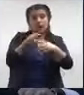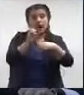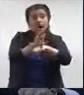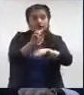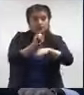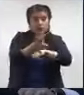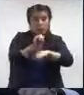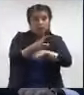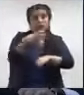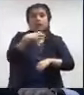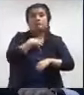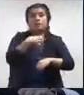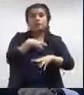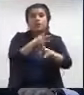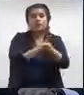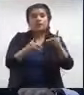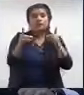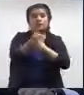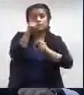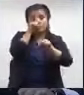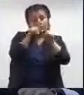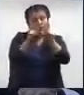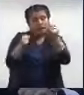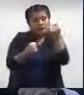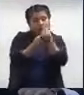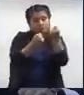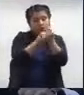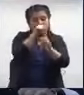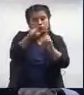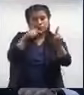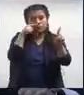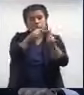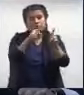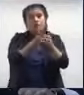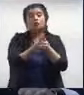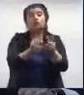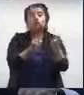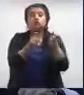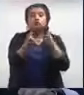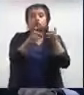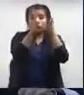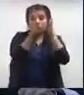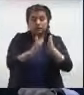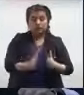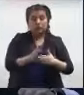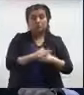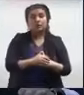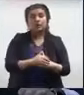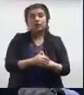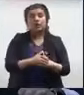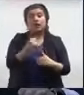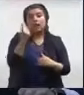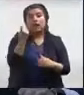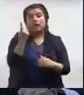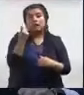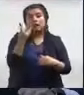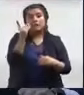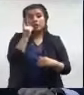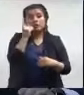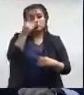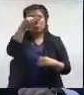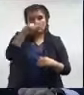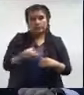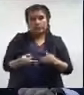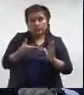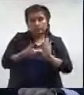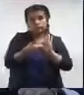dentro de la dirección. También brinda apoyo directo a las coordinadoras, a los coordinadores, perdón, en ausencia del director, de la persona